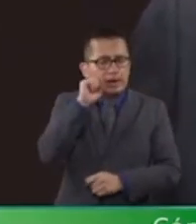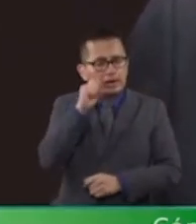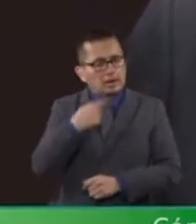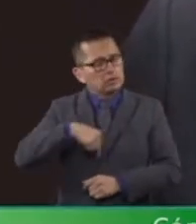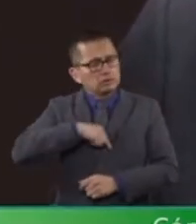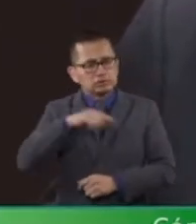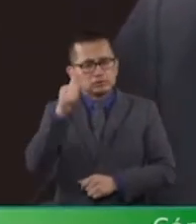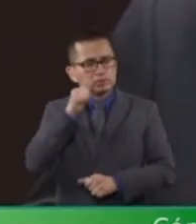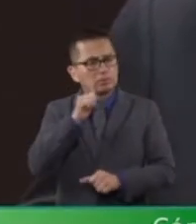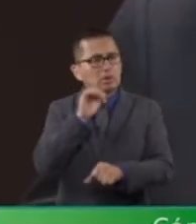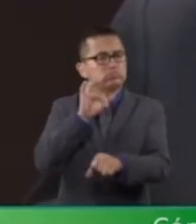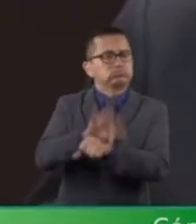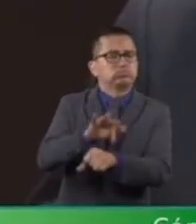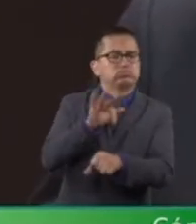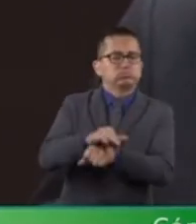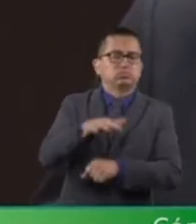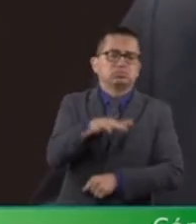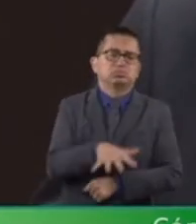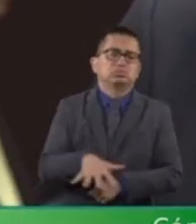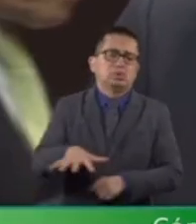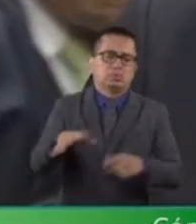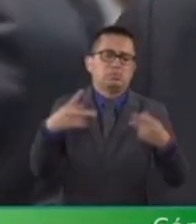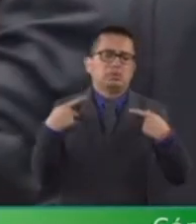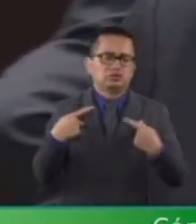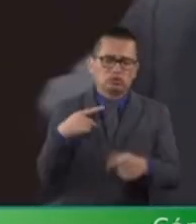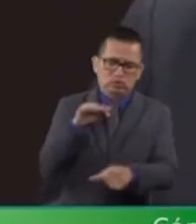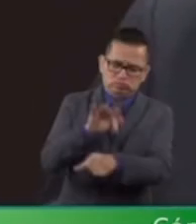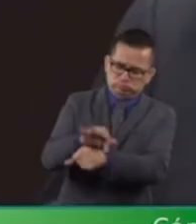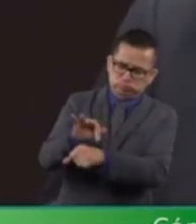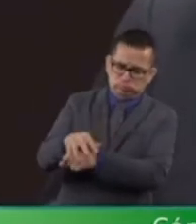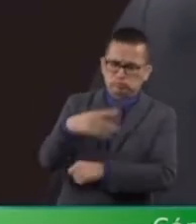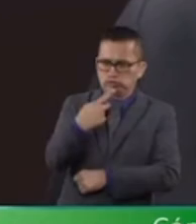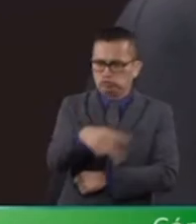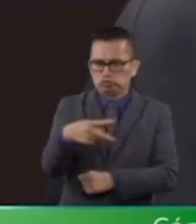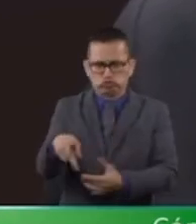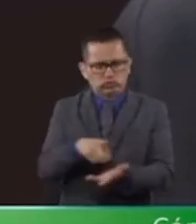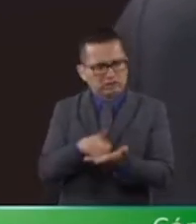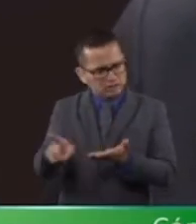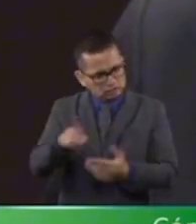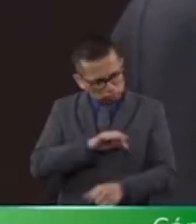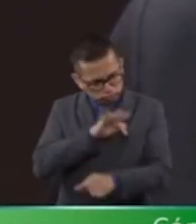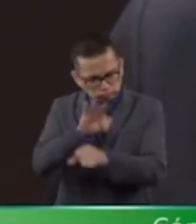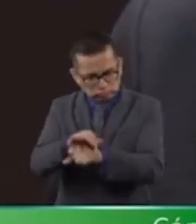las personas y de sus derechos. Por supuesto que la mal